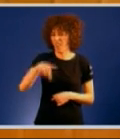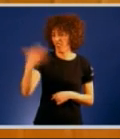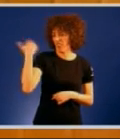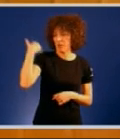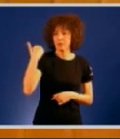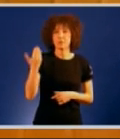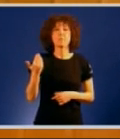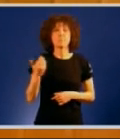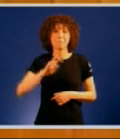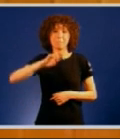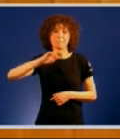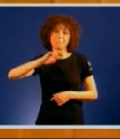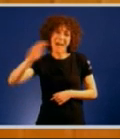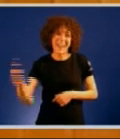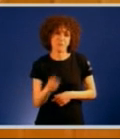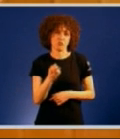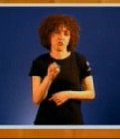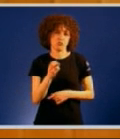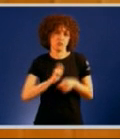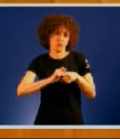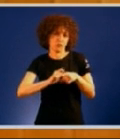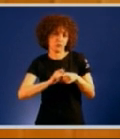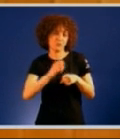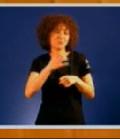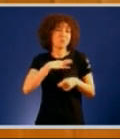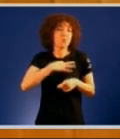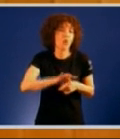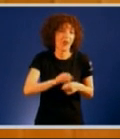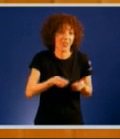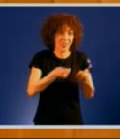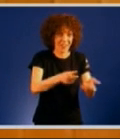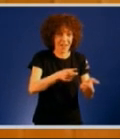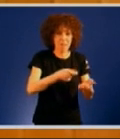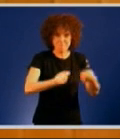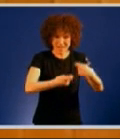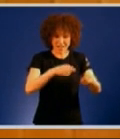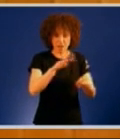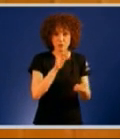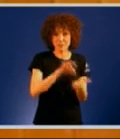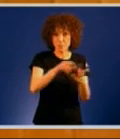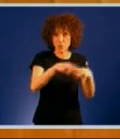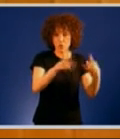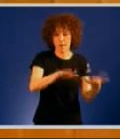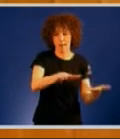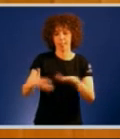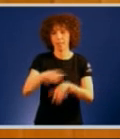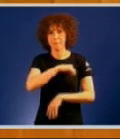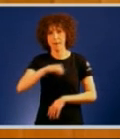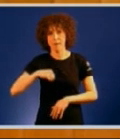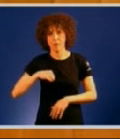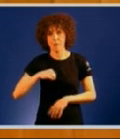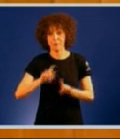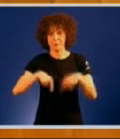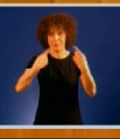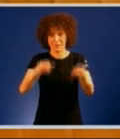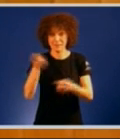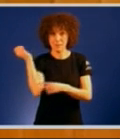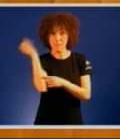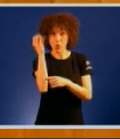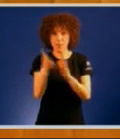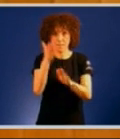aquí múltiples aspectos da posible liberalización dese mercado e que ademais debatiremos na vindeira